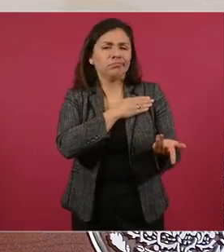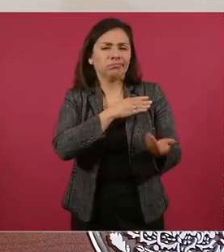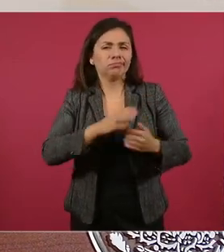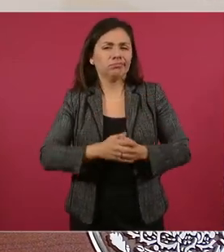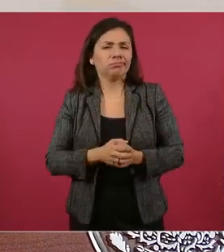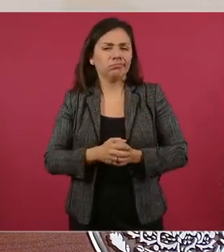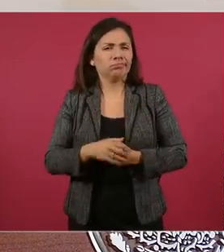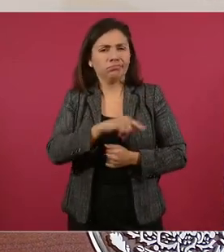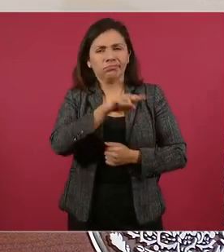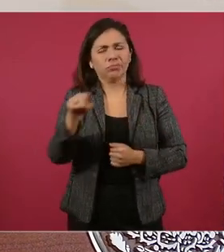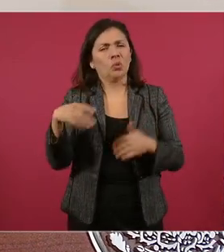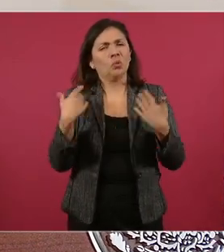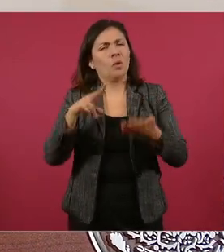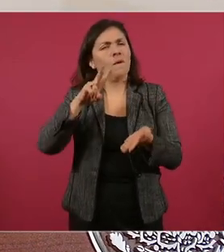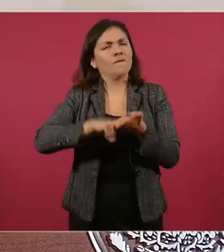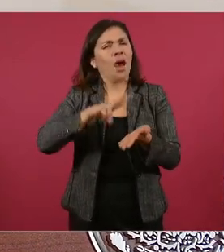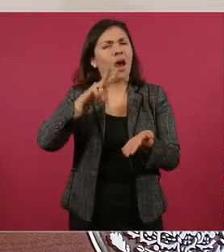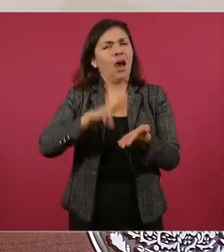El pueblo es mucha pieza y además